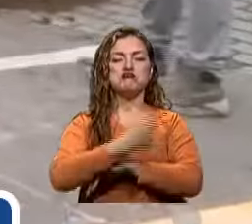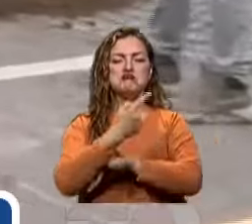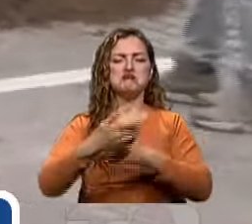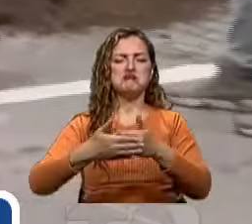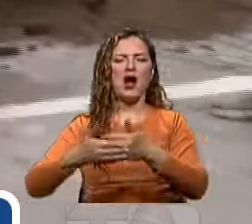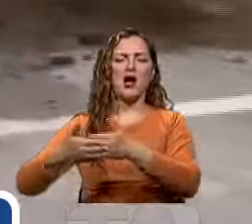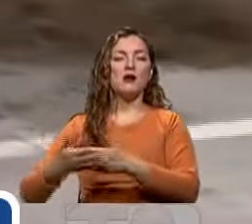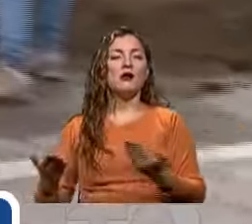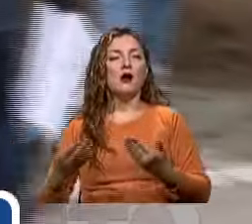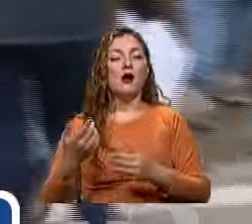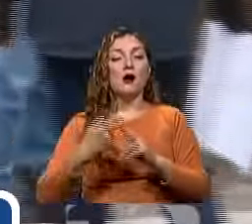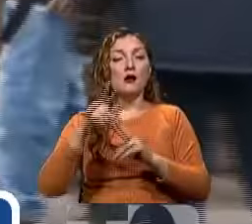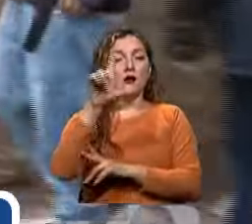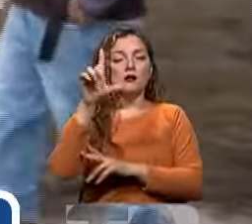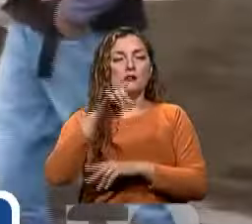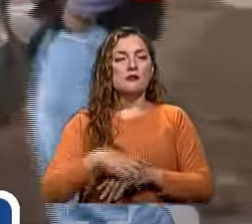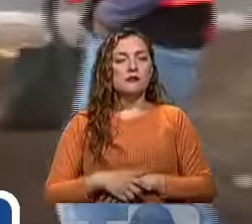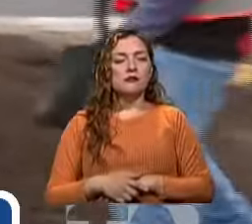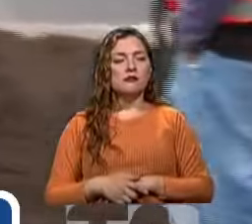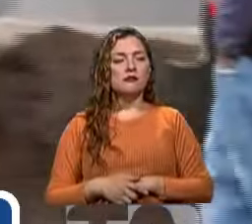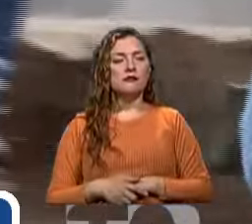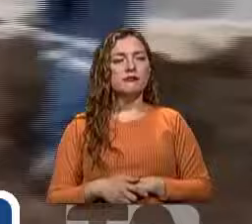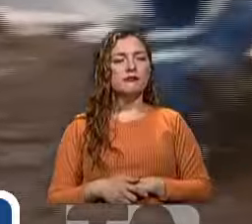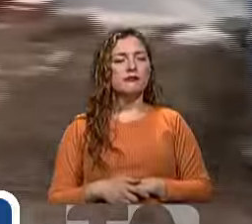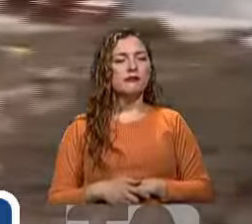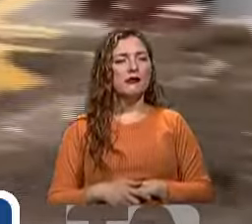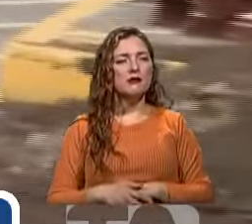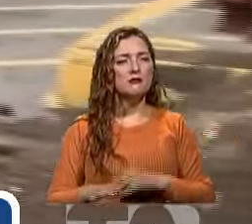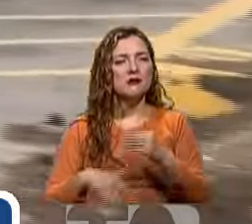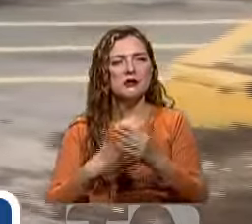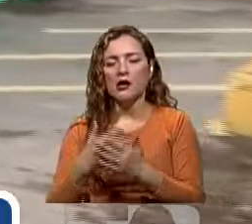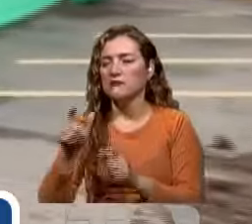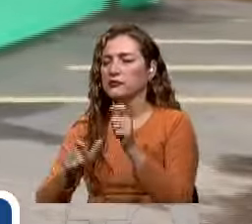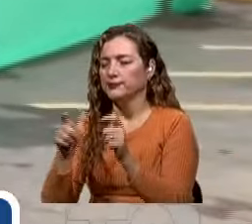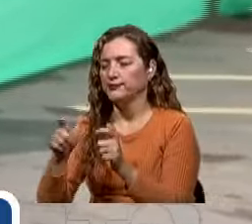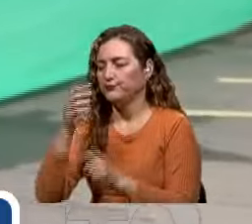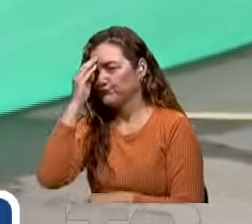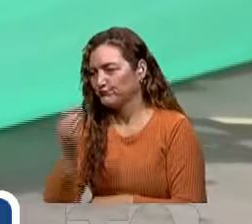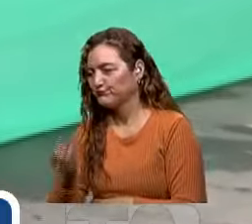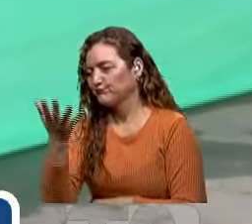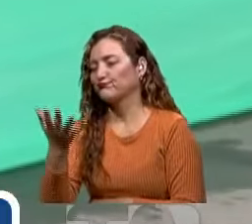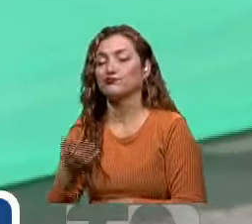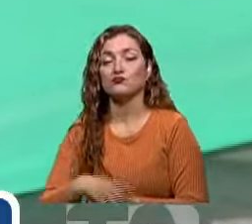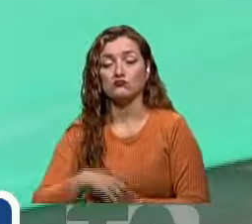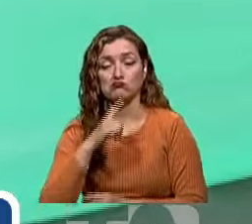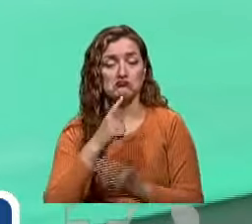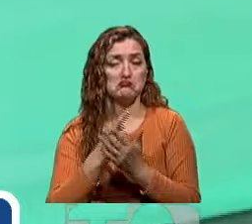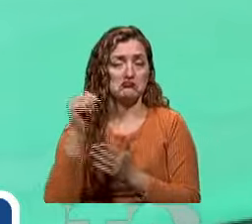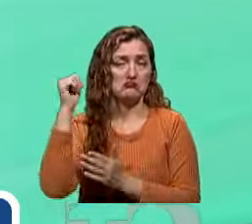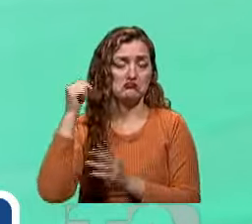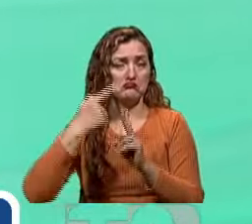que ya empezaron el día lunes. Juan Miguel, vecinos y vecinas de Quito, sí, justamente como mencionas, hemos iniciado el día de